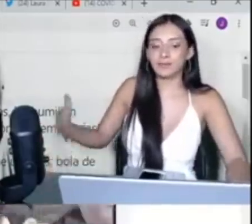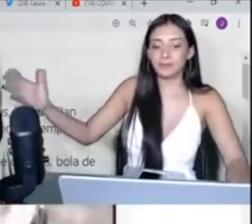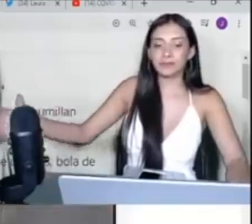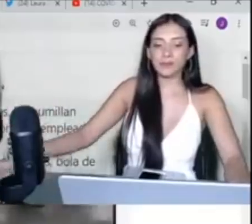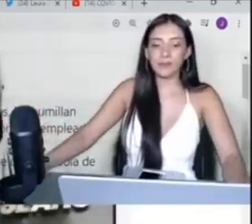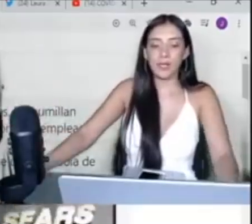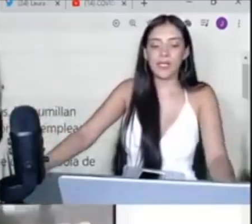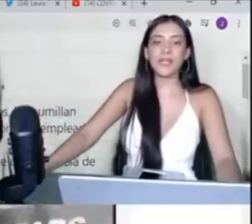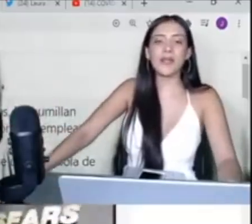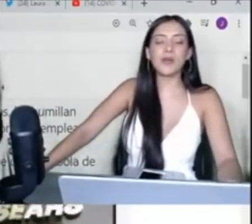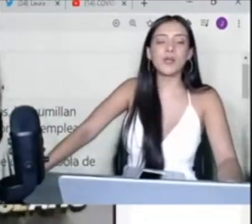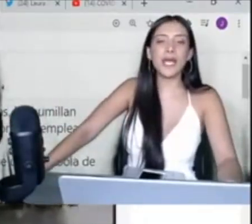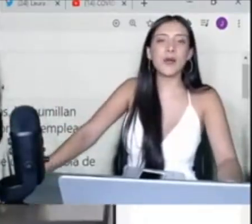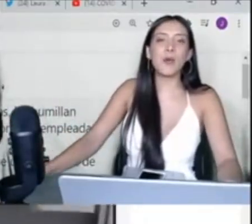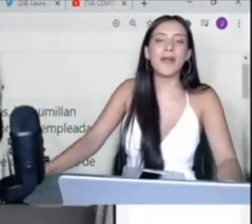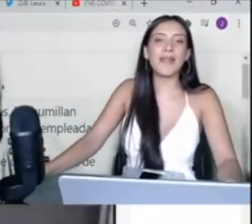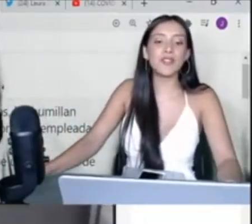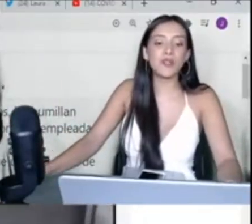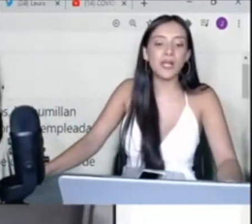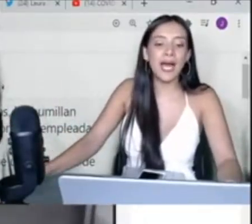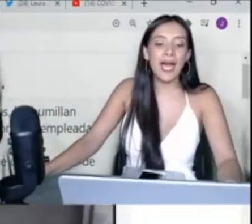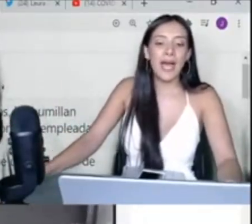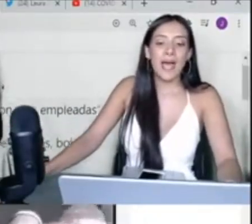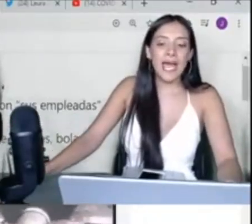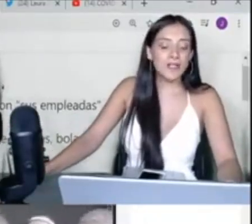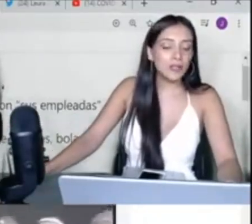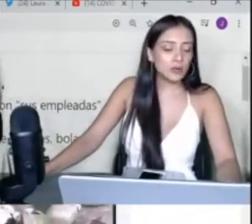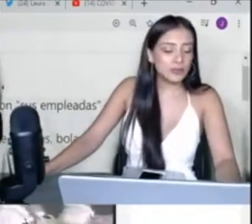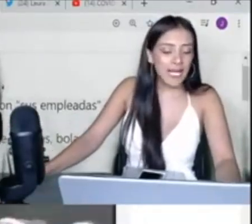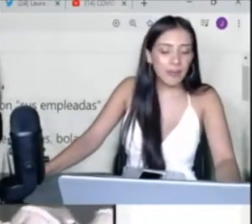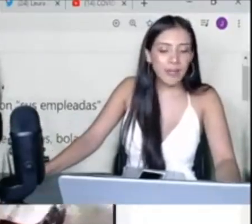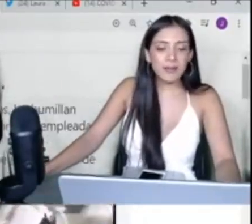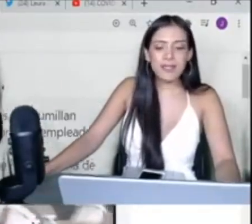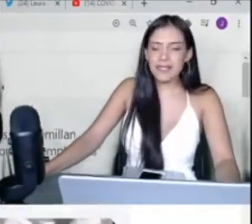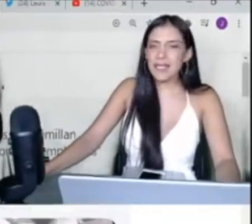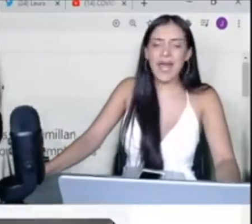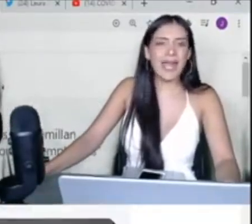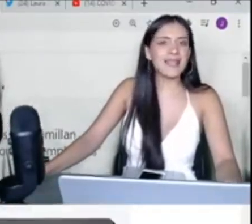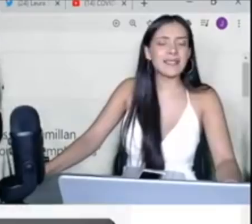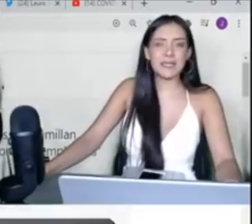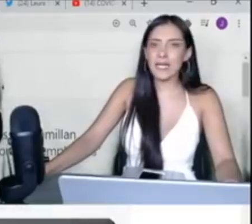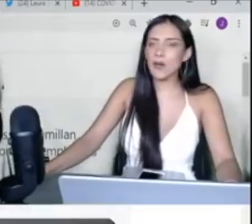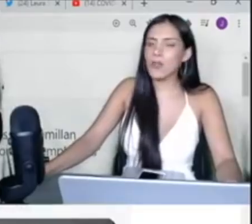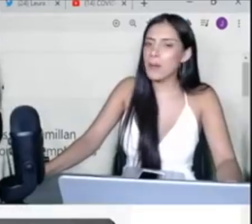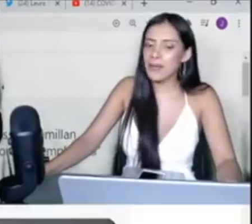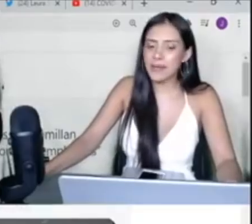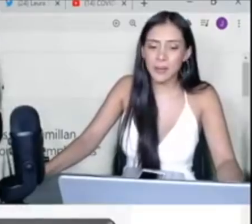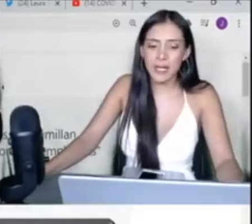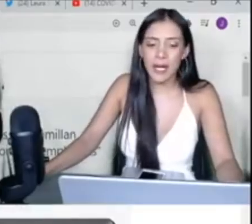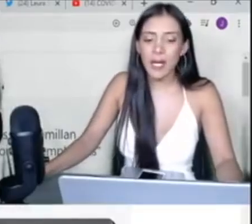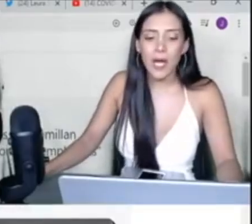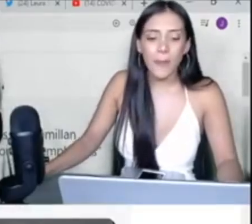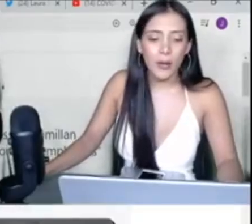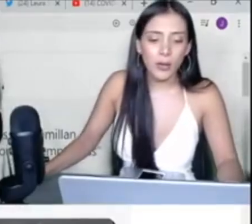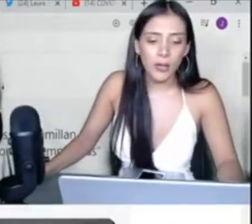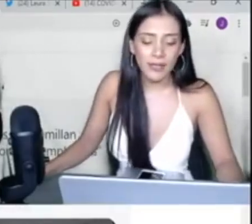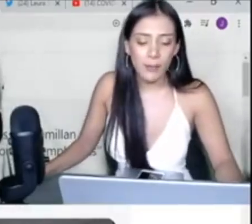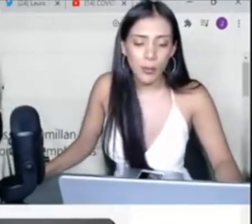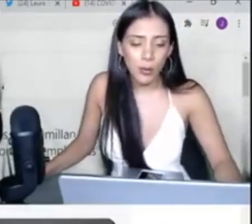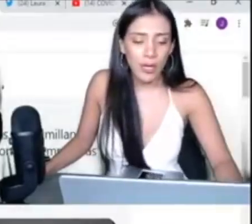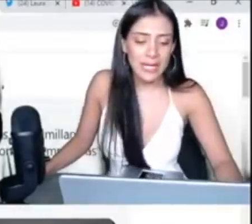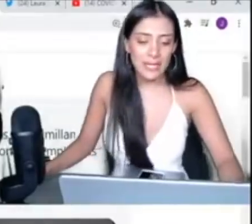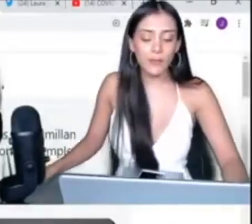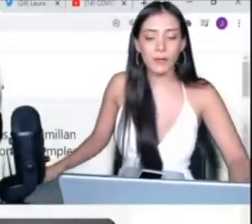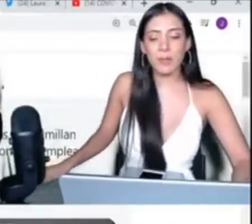restaurante? Y que una ya no pueda andar sola, eso totalmente sí, hay que exigirlo, debe de terminar, pero creo